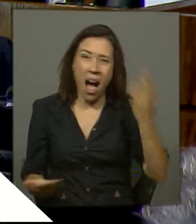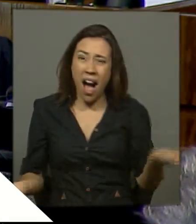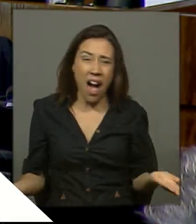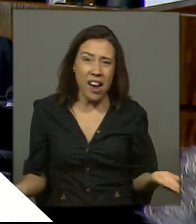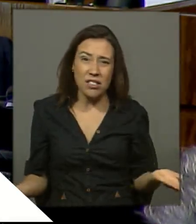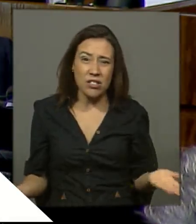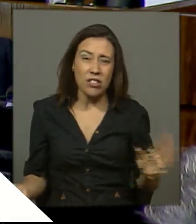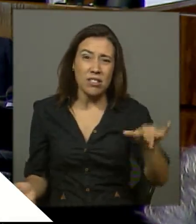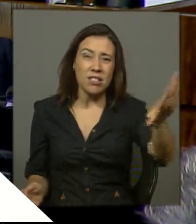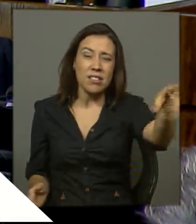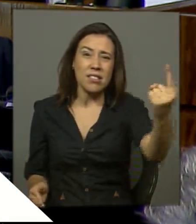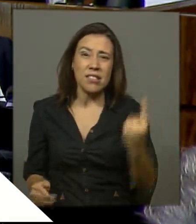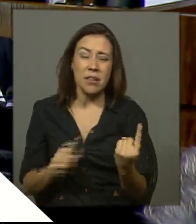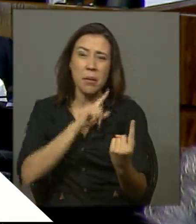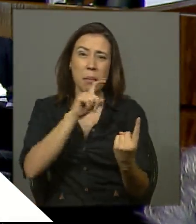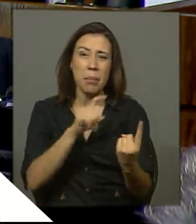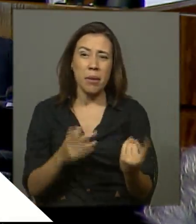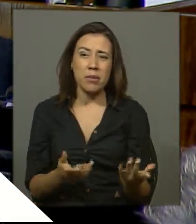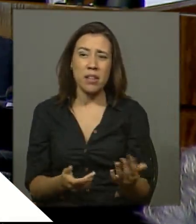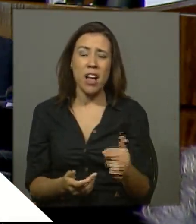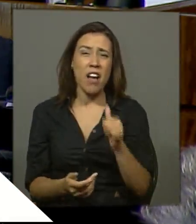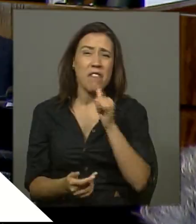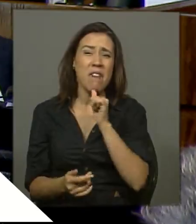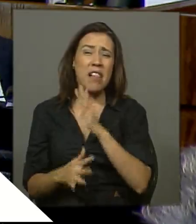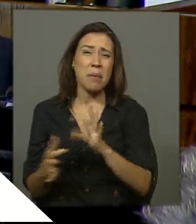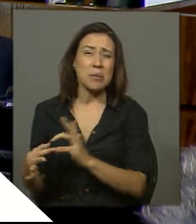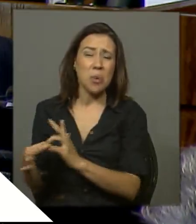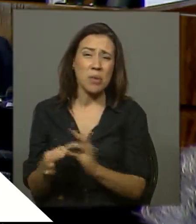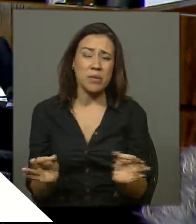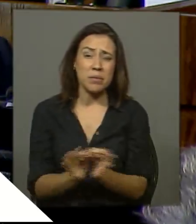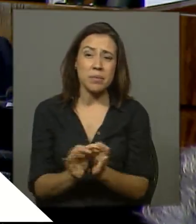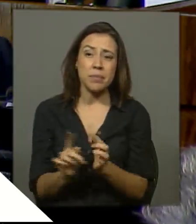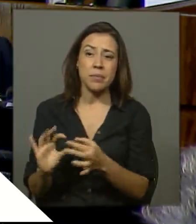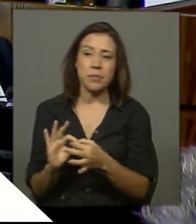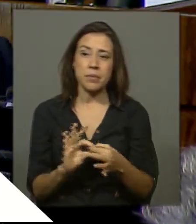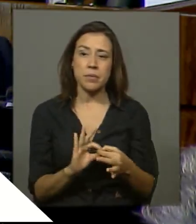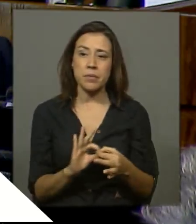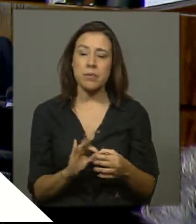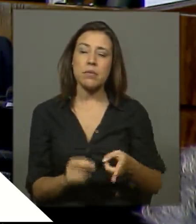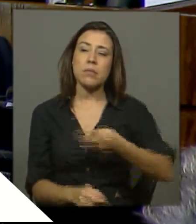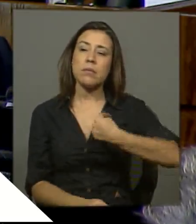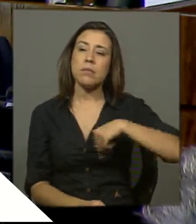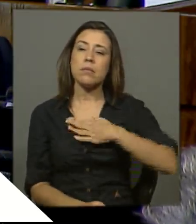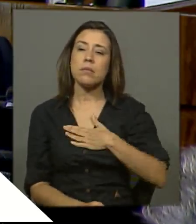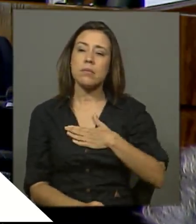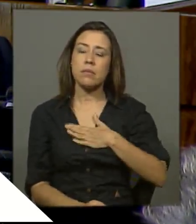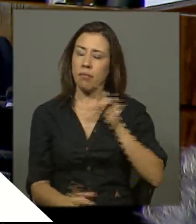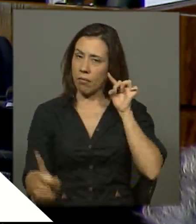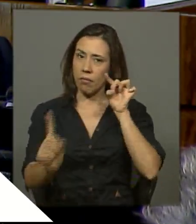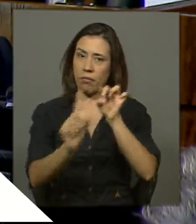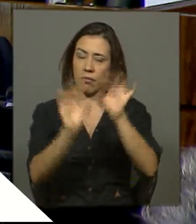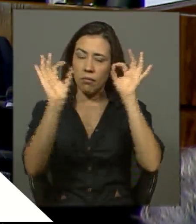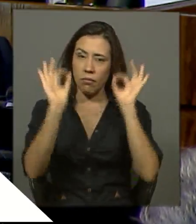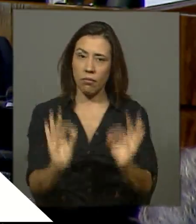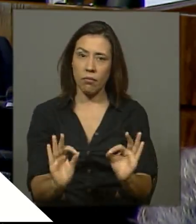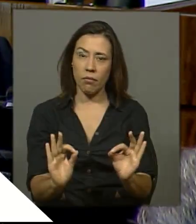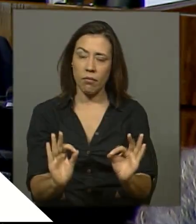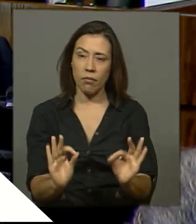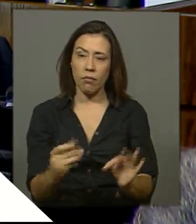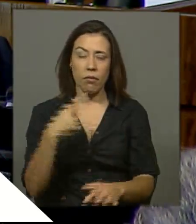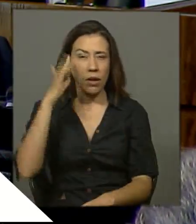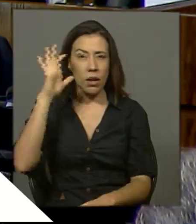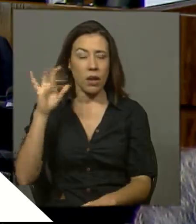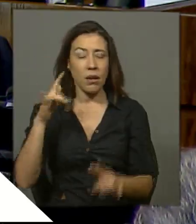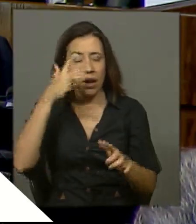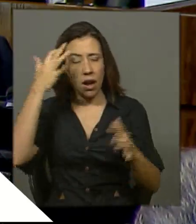interpelación por lo débil que ha sido carente de fundamento y por eso nosotros queremos ser muy directos creemos que